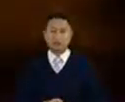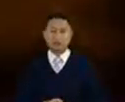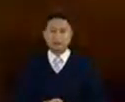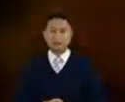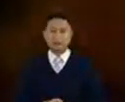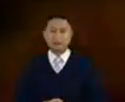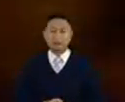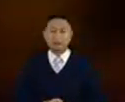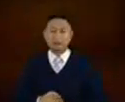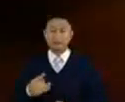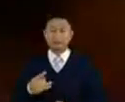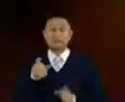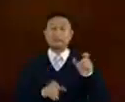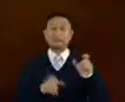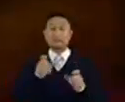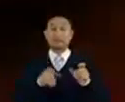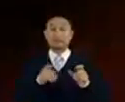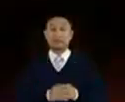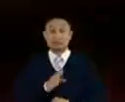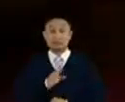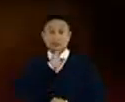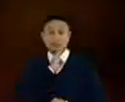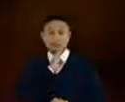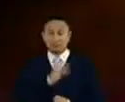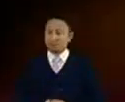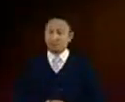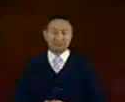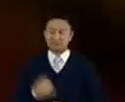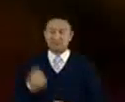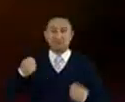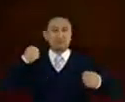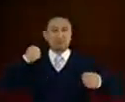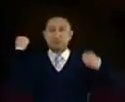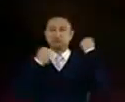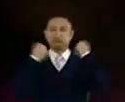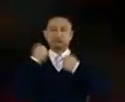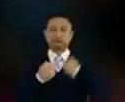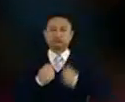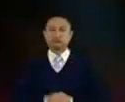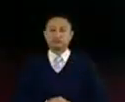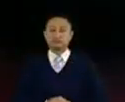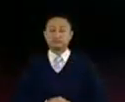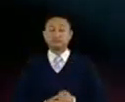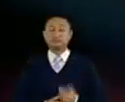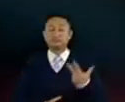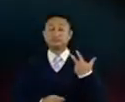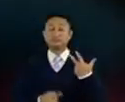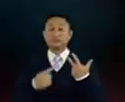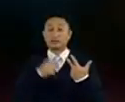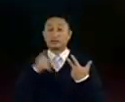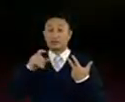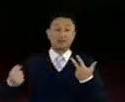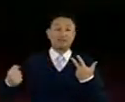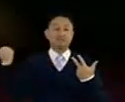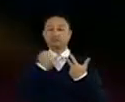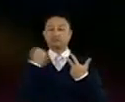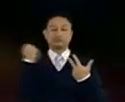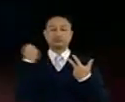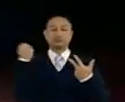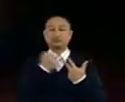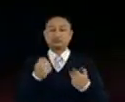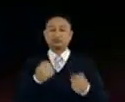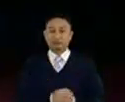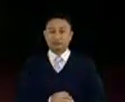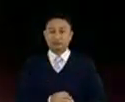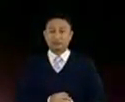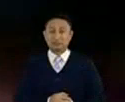de los minutos, la multitud perdió la paciencia y se alborotó el avispero. Los individuos sintieron la ira de la gente, más cuando acusaban